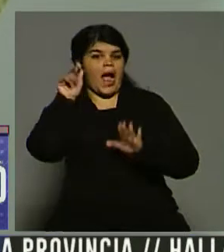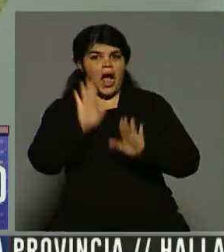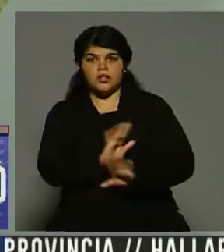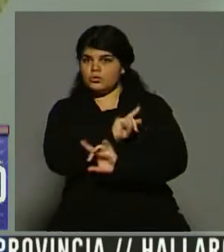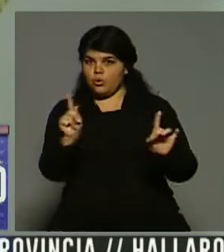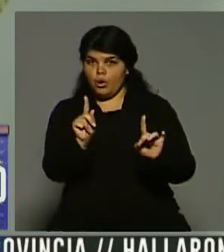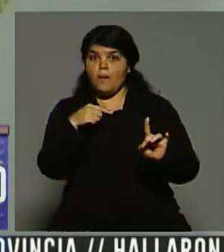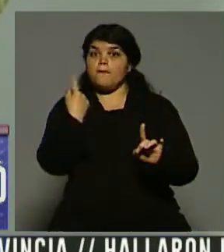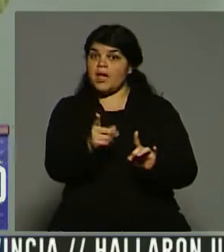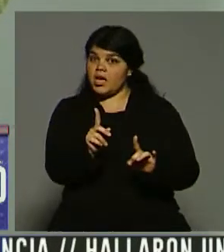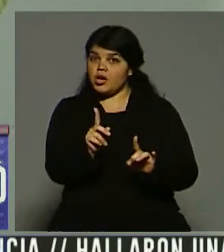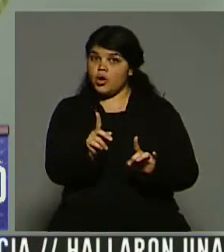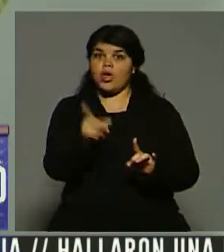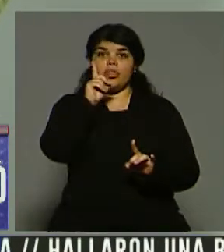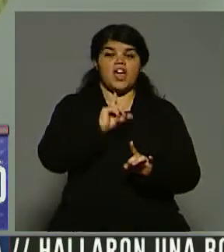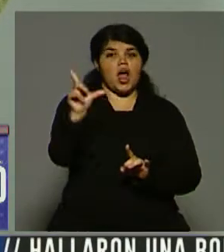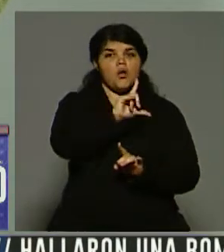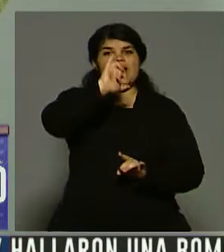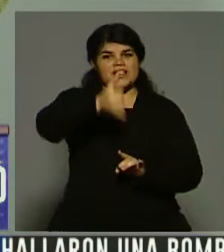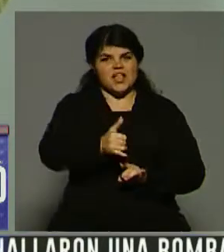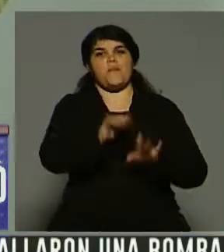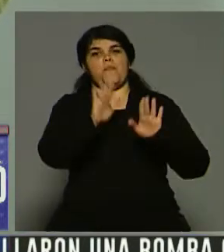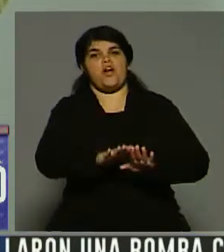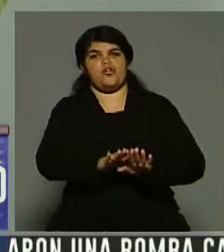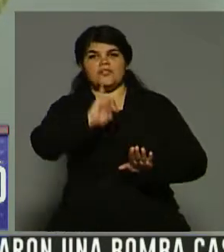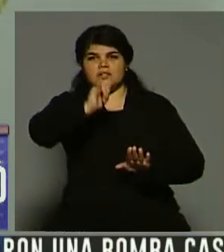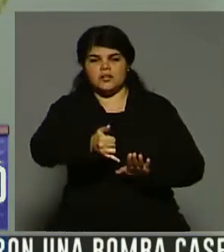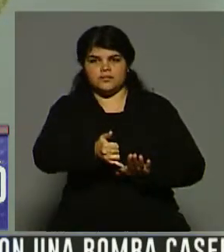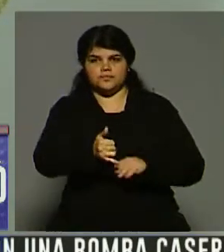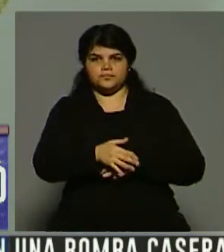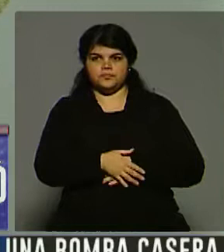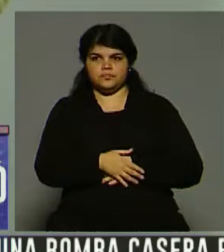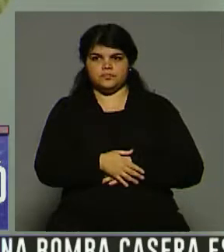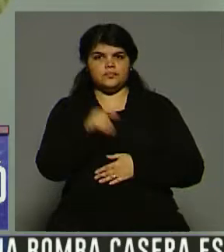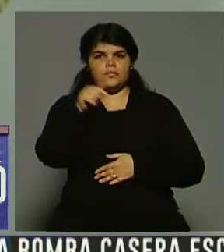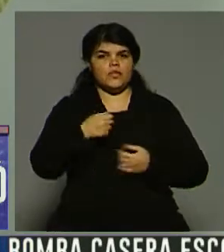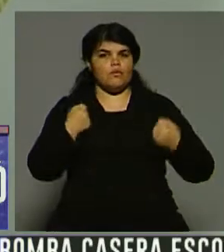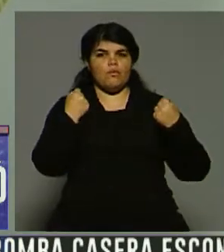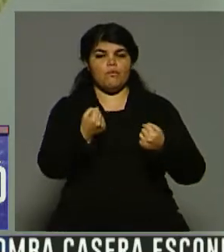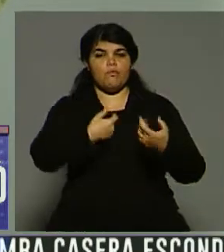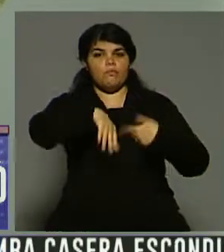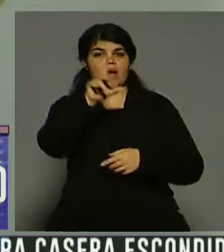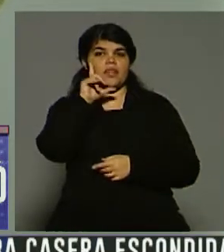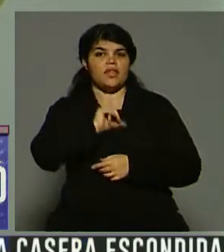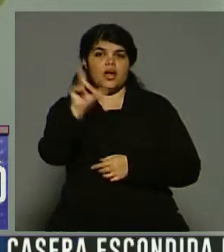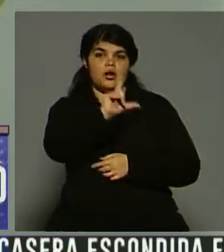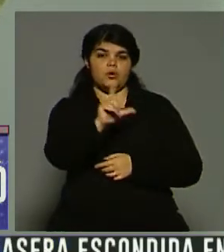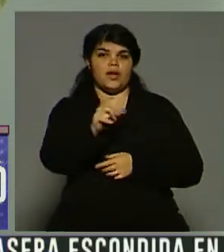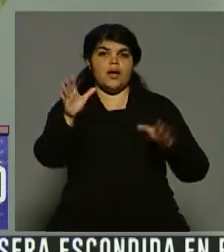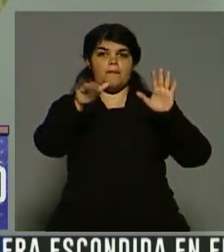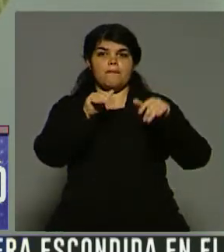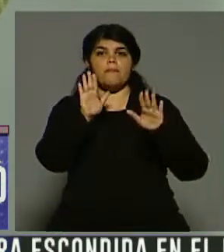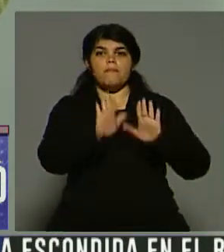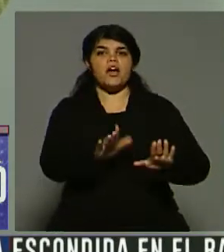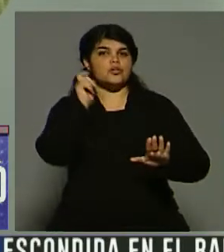a levantar, pero sí se van a adherir al paro del día lunes. Algo que tiene que, como punto fuerte dentro del paro para el día lunes de la CGT, es el